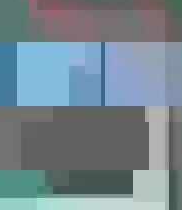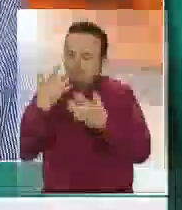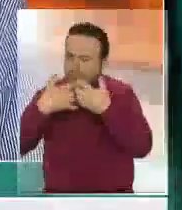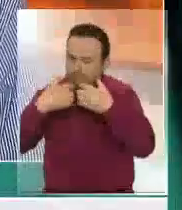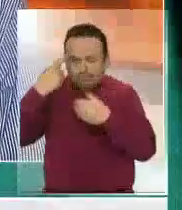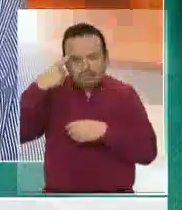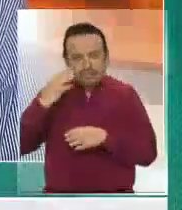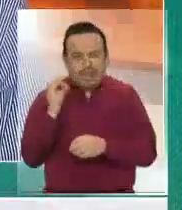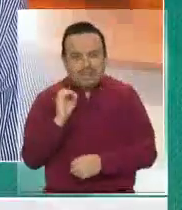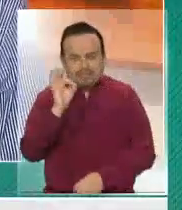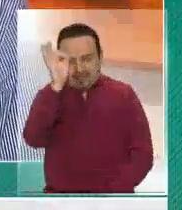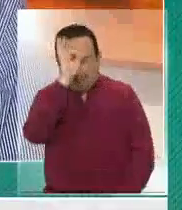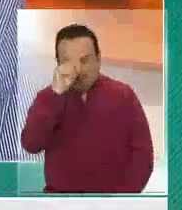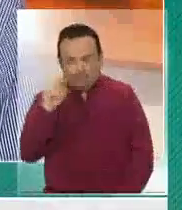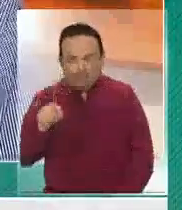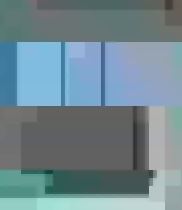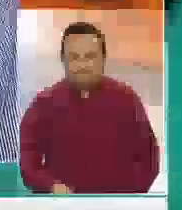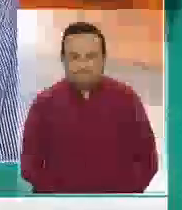análisis.